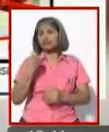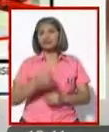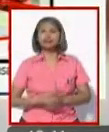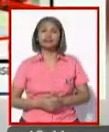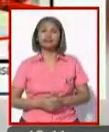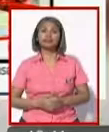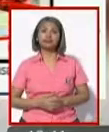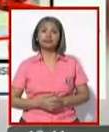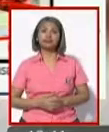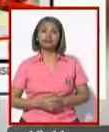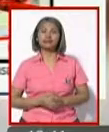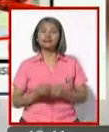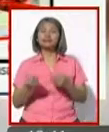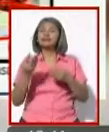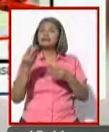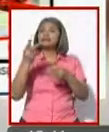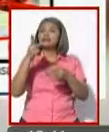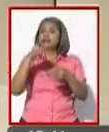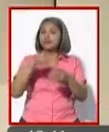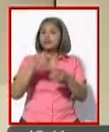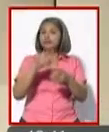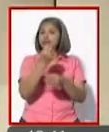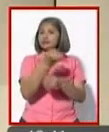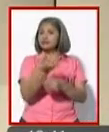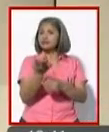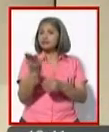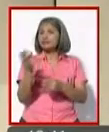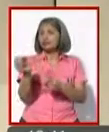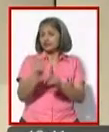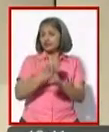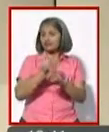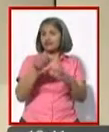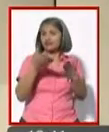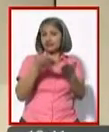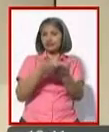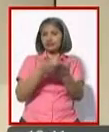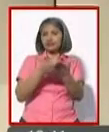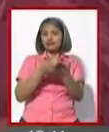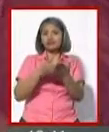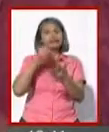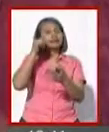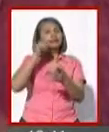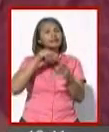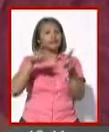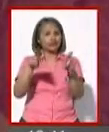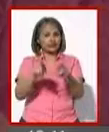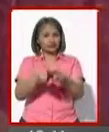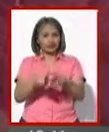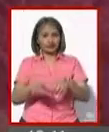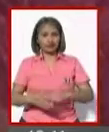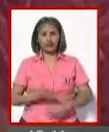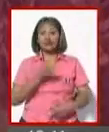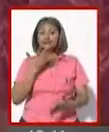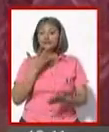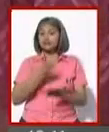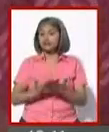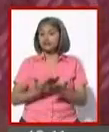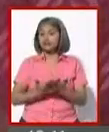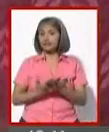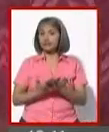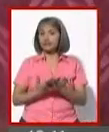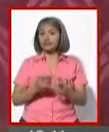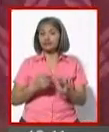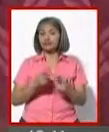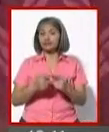en cierta forma involucra algún tipo de violencia en contra de su hermana, razón por la cual es probable que usted haya tomado